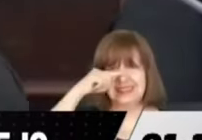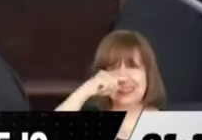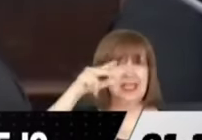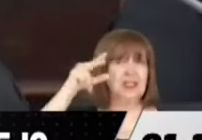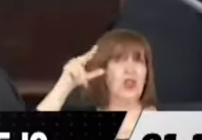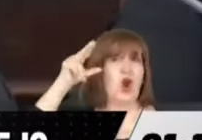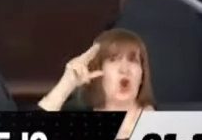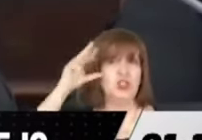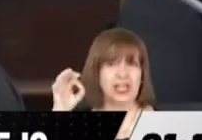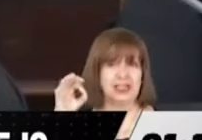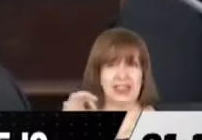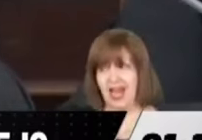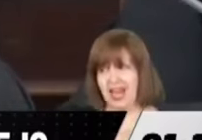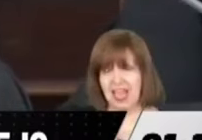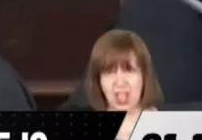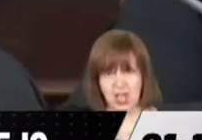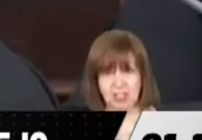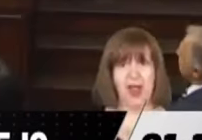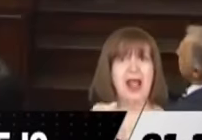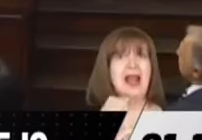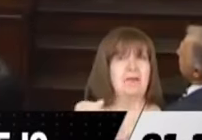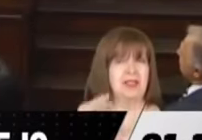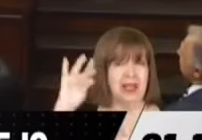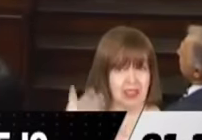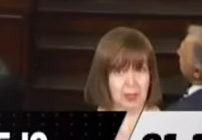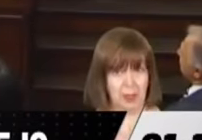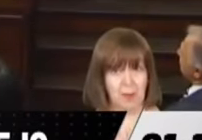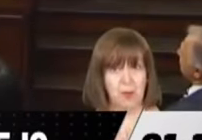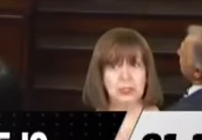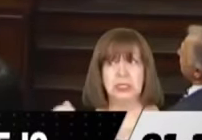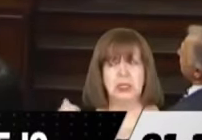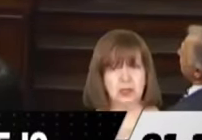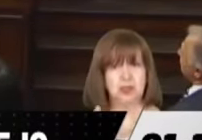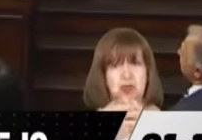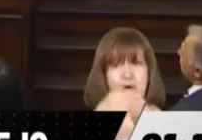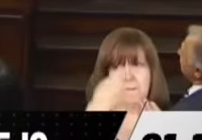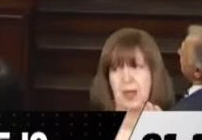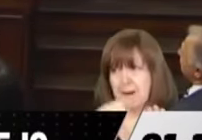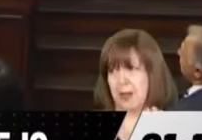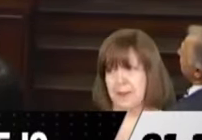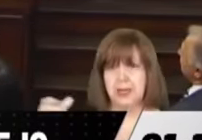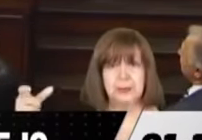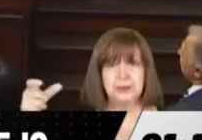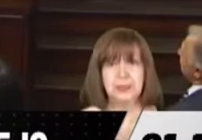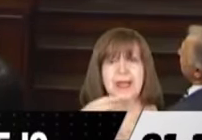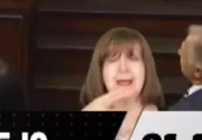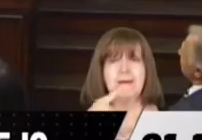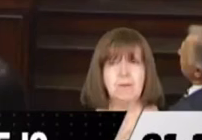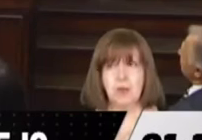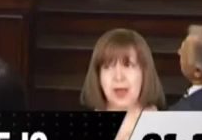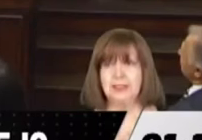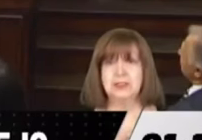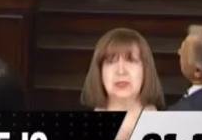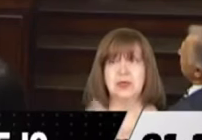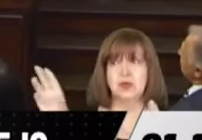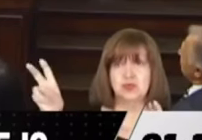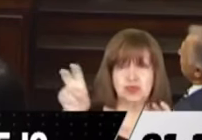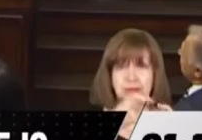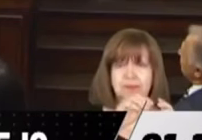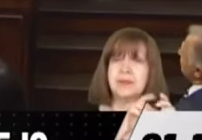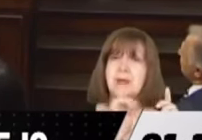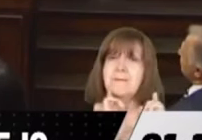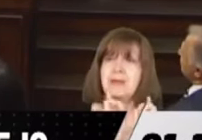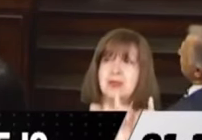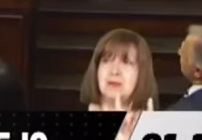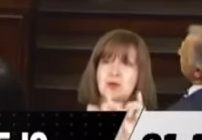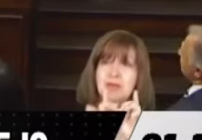banquete a futuro. La mesa va a estar servida dentro de un tiempo y nos invitan a ser parte y estamos contentos. Pero mientras tanto,